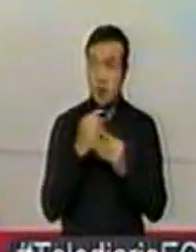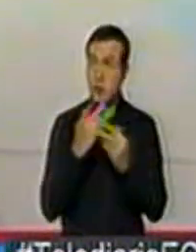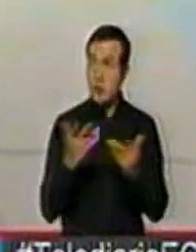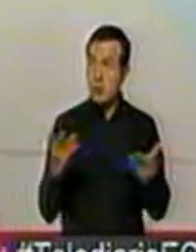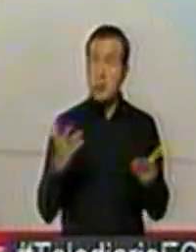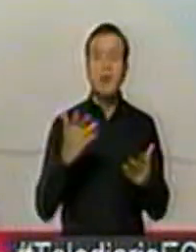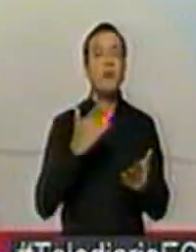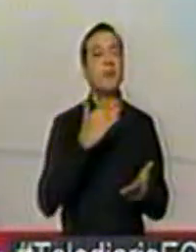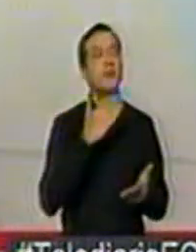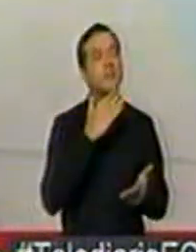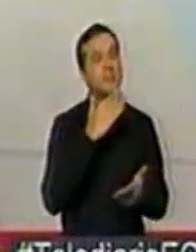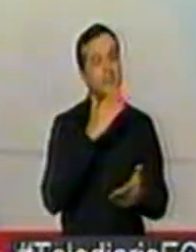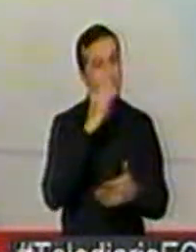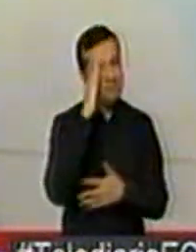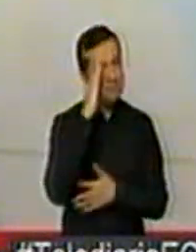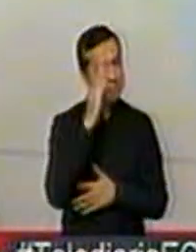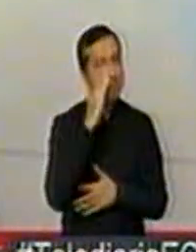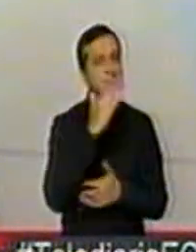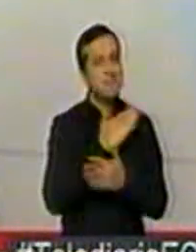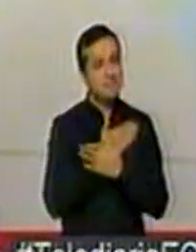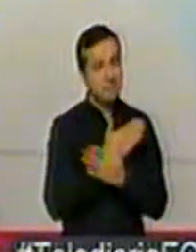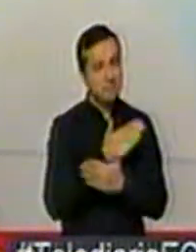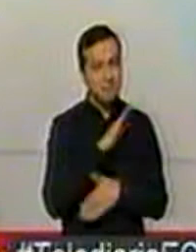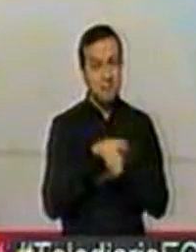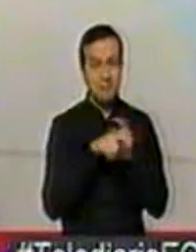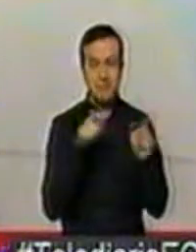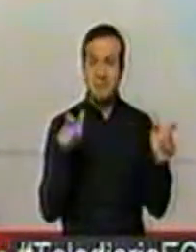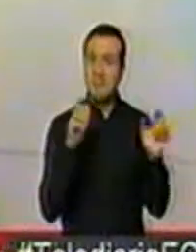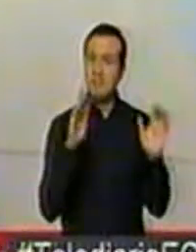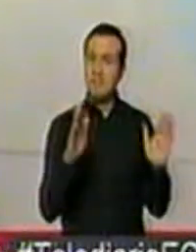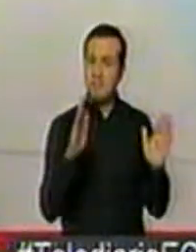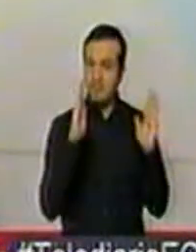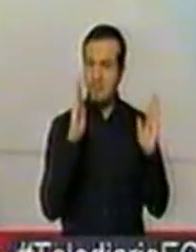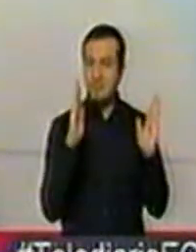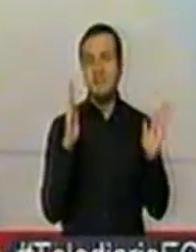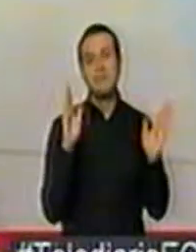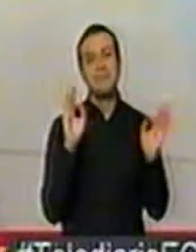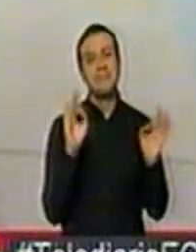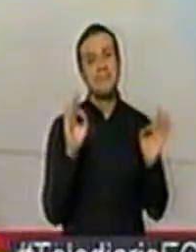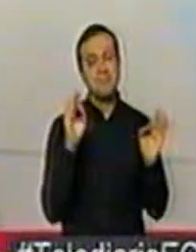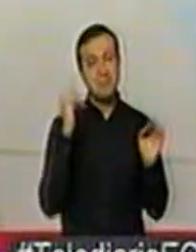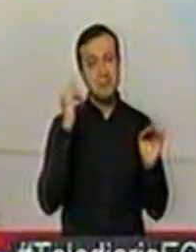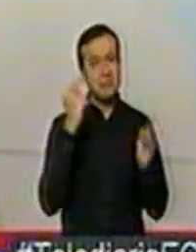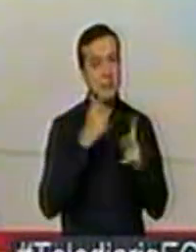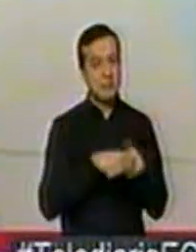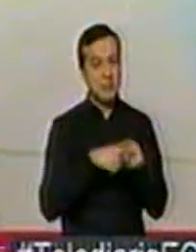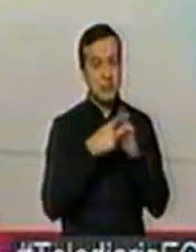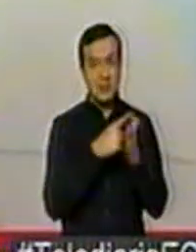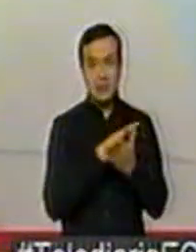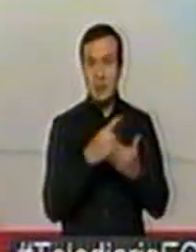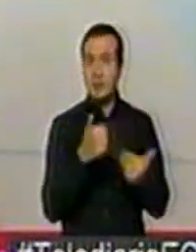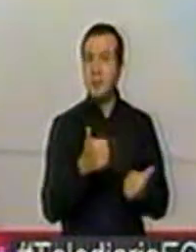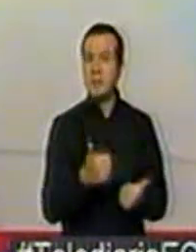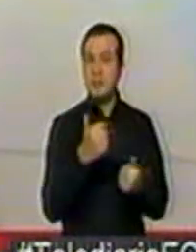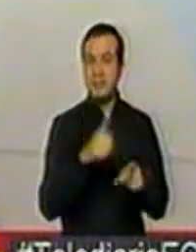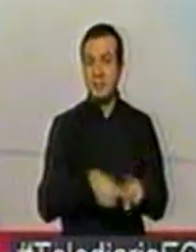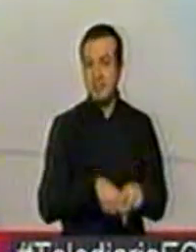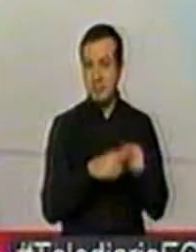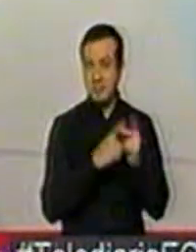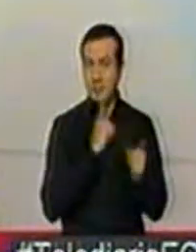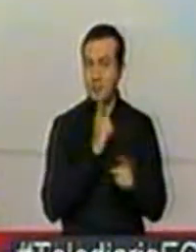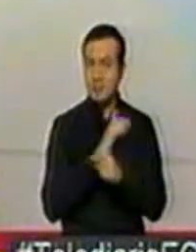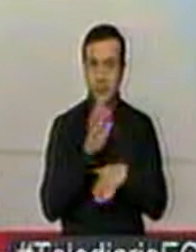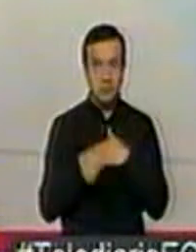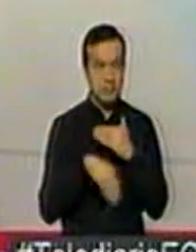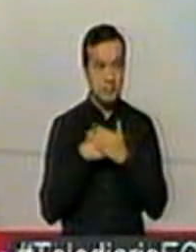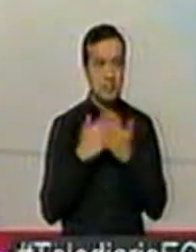qué gusto saludarte. Un saludo cordial a todos los televidentes. Un excelente inicio de semana. A iniciar con fuerza